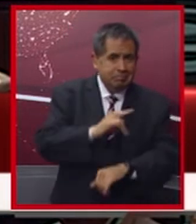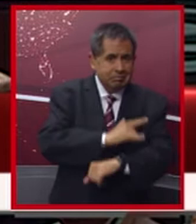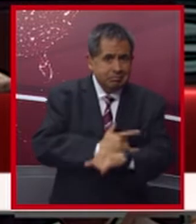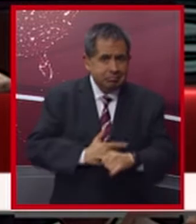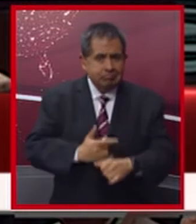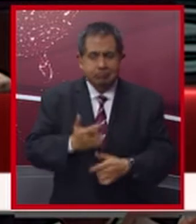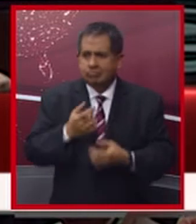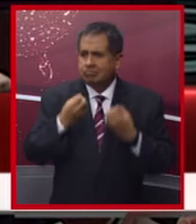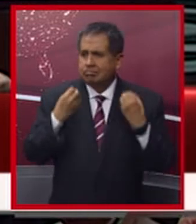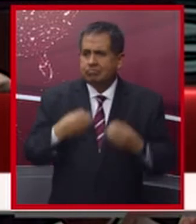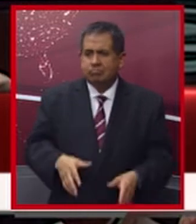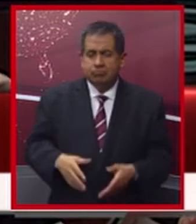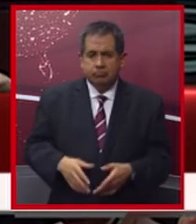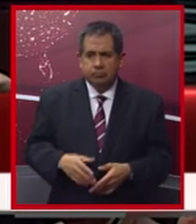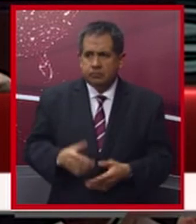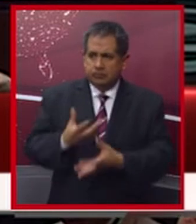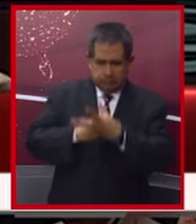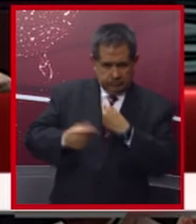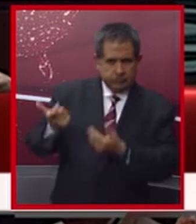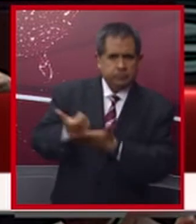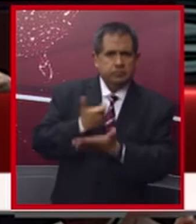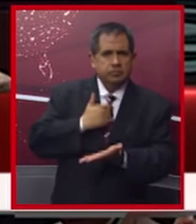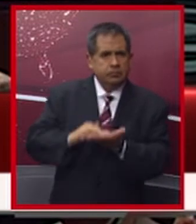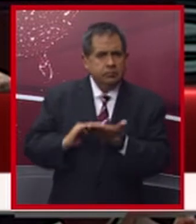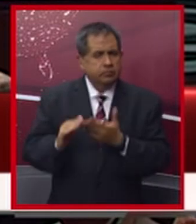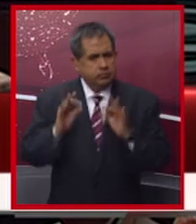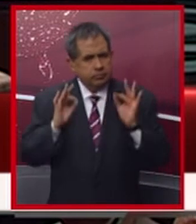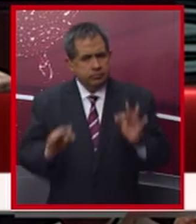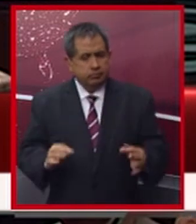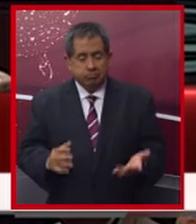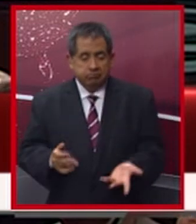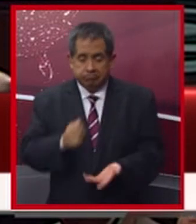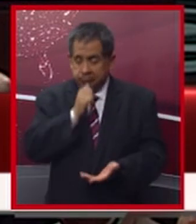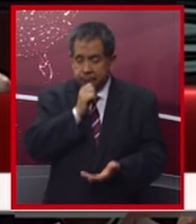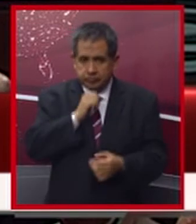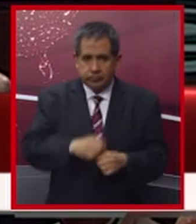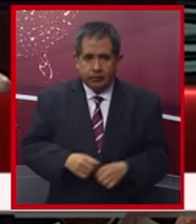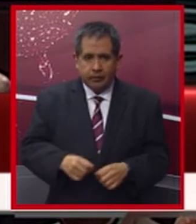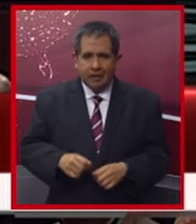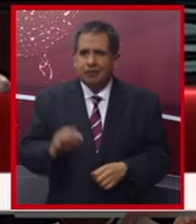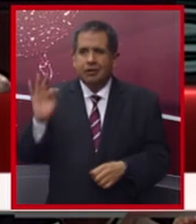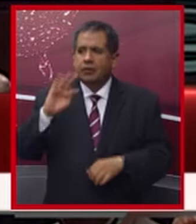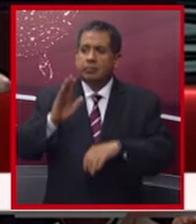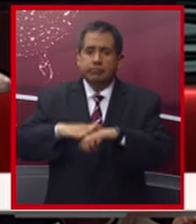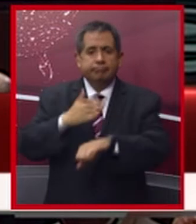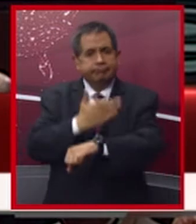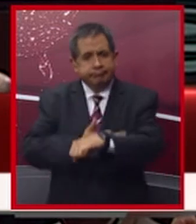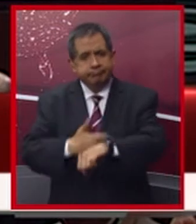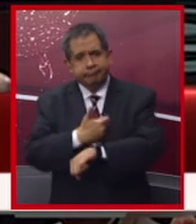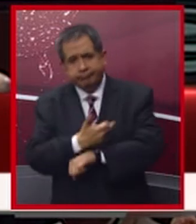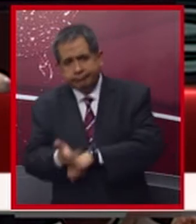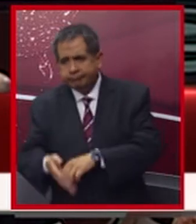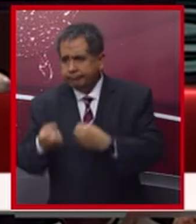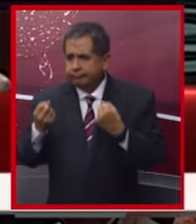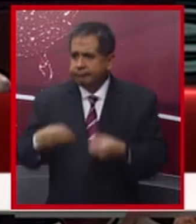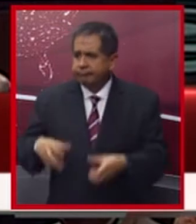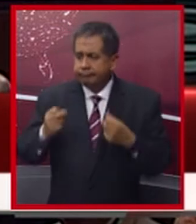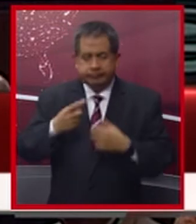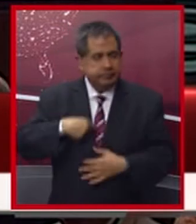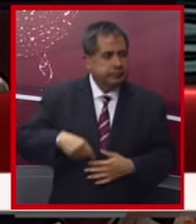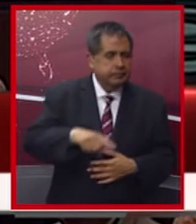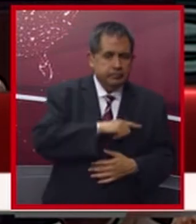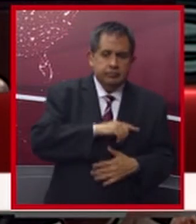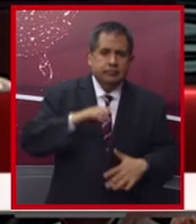indemnizaciones no han sido contempladas en su justa dimensión. Los daños y perjuicios ocasionados a los ciudadanos